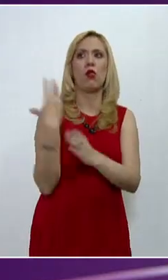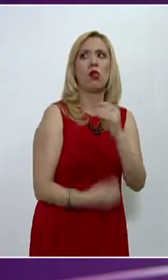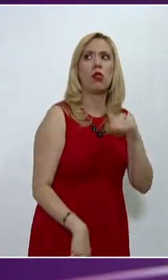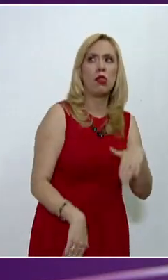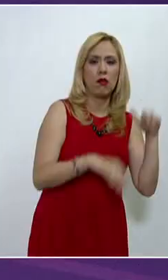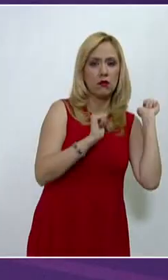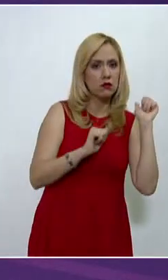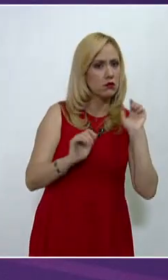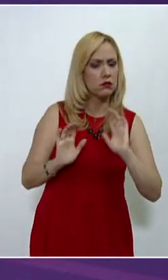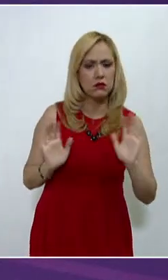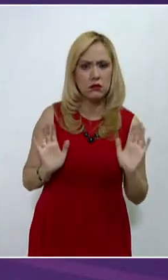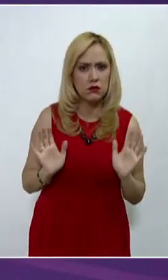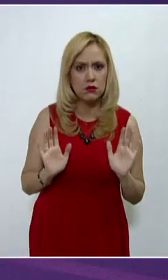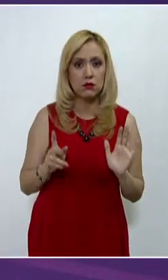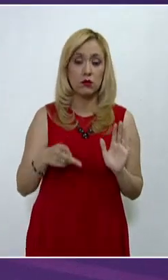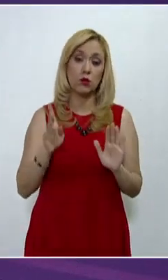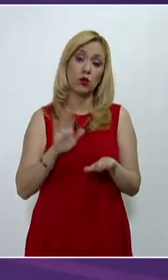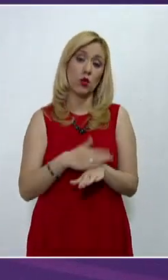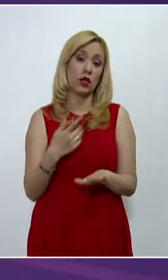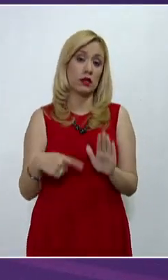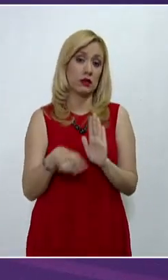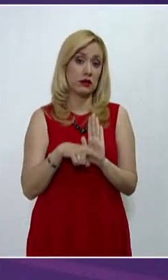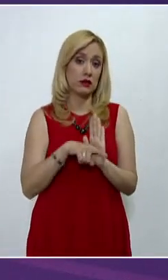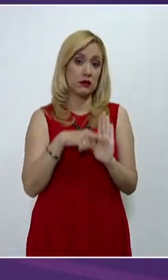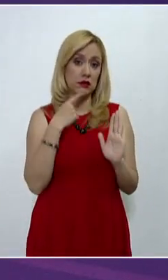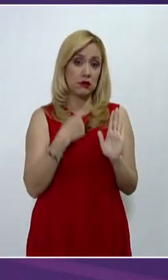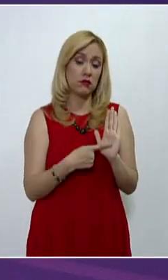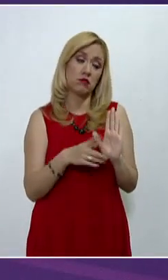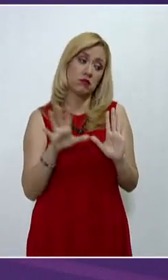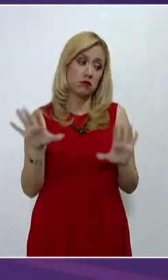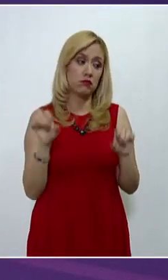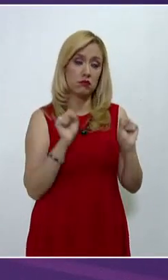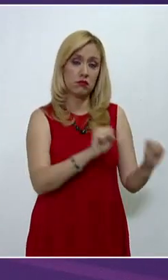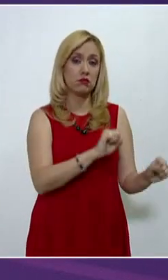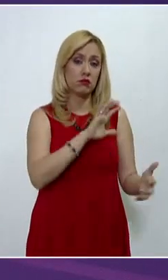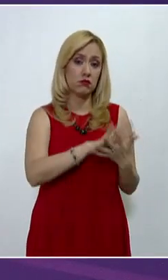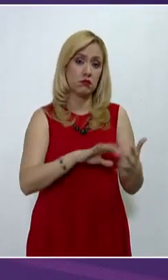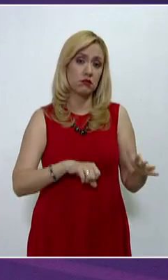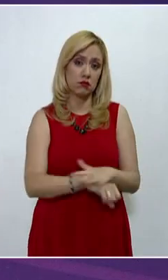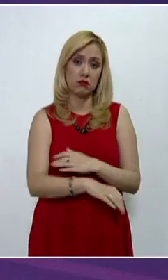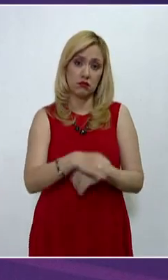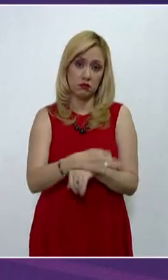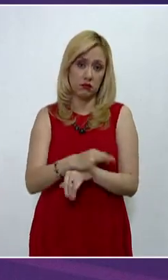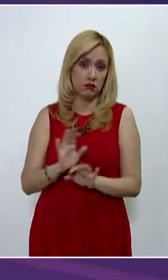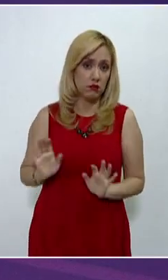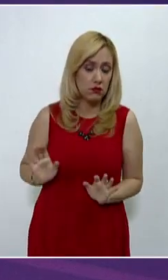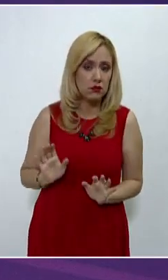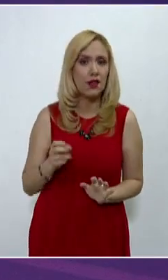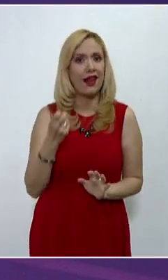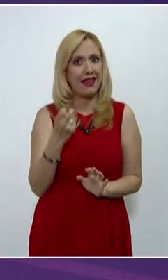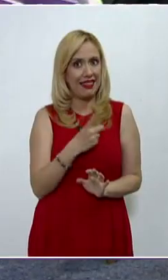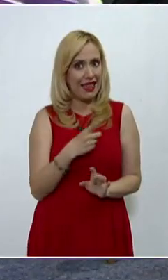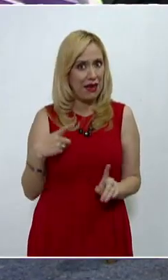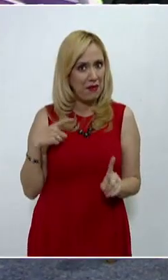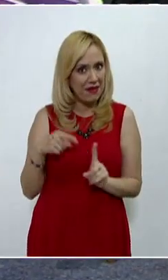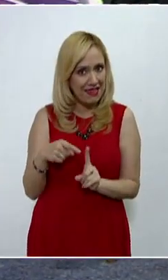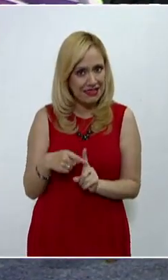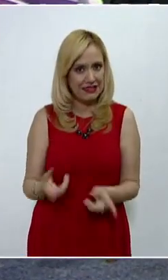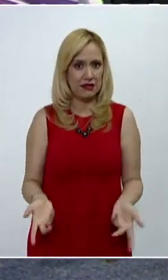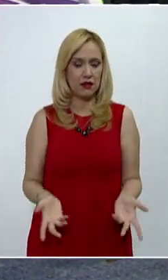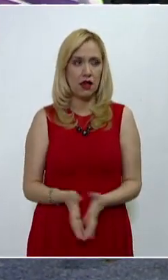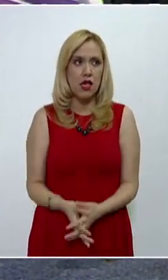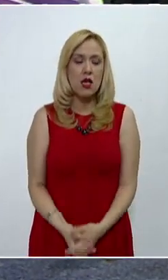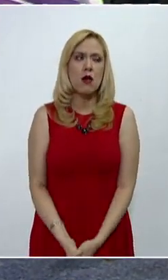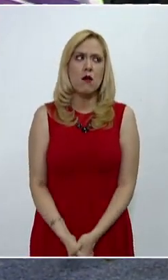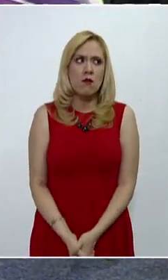justicia sin las repercusiones negativas que implica la prisión preventiva. Y creo que hacia allá tiene que ser la apuesta. Sí, creo que lo que hay